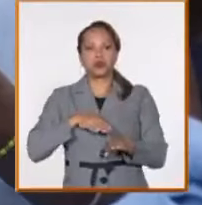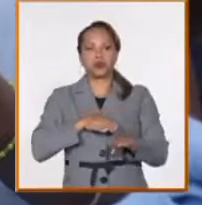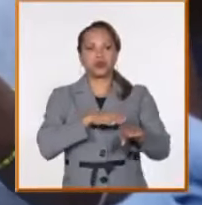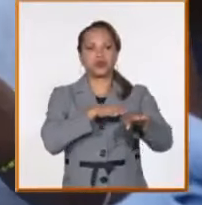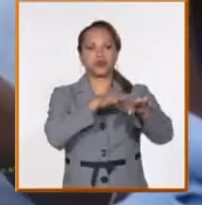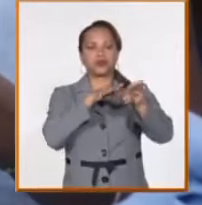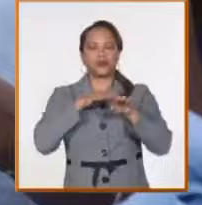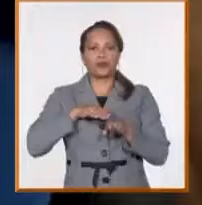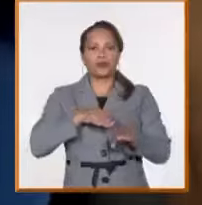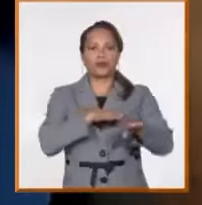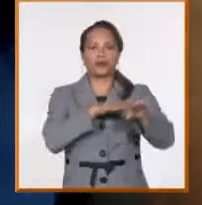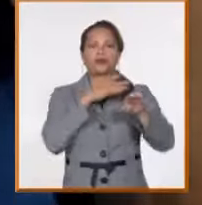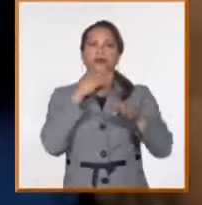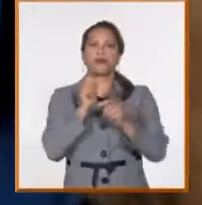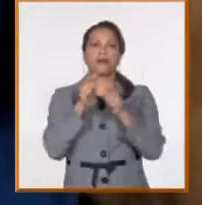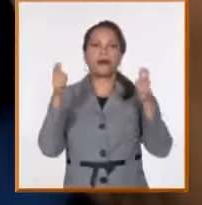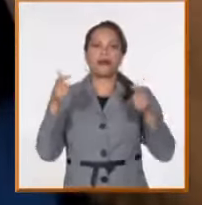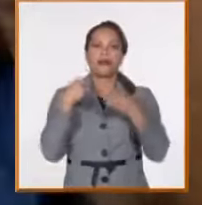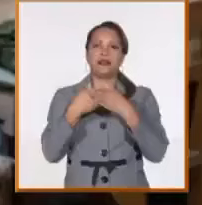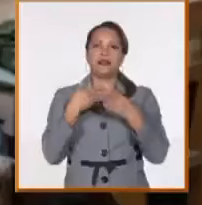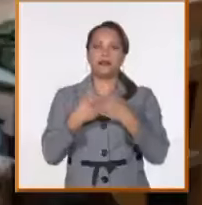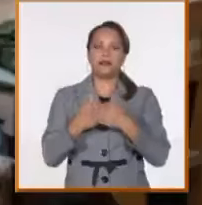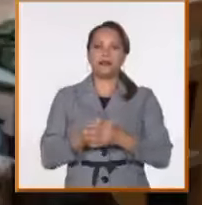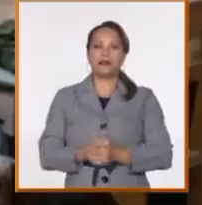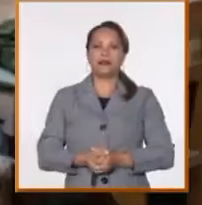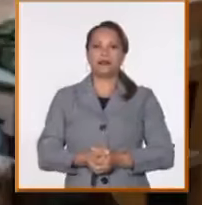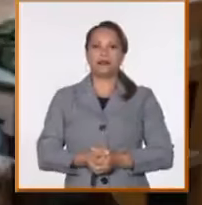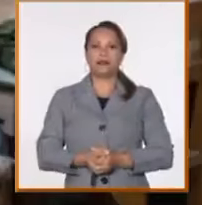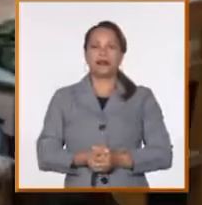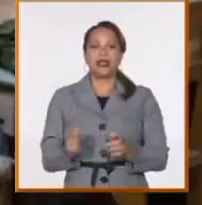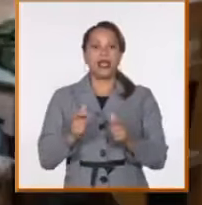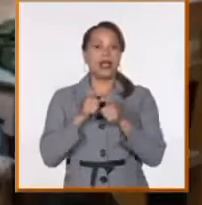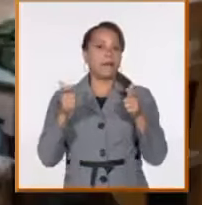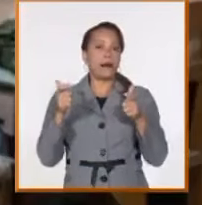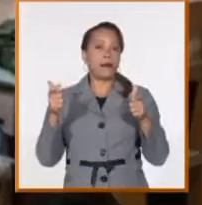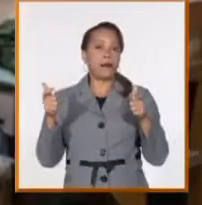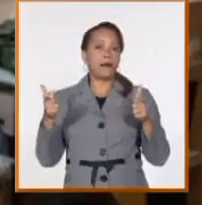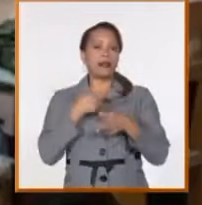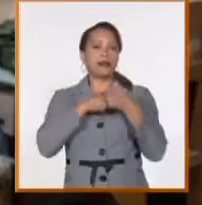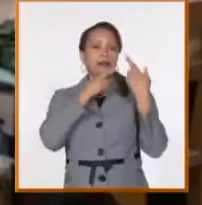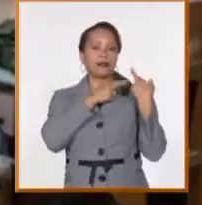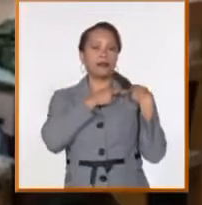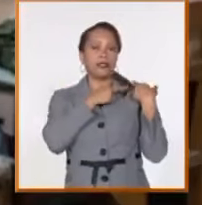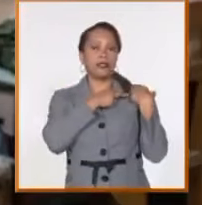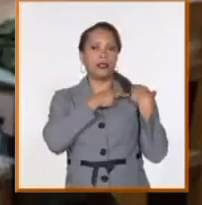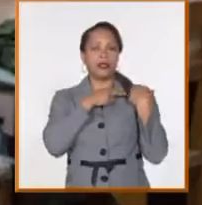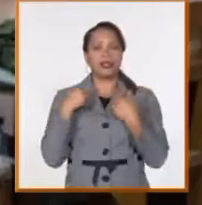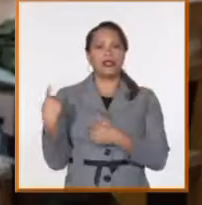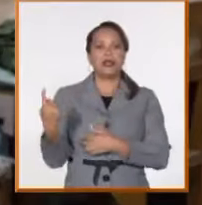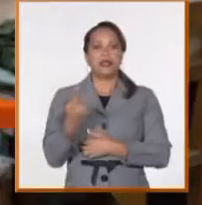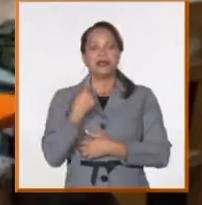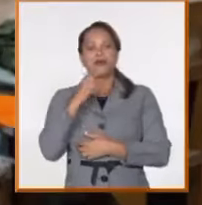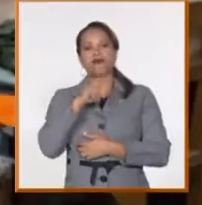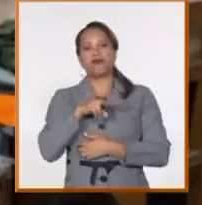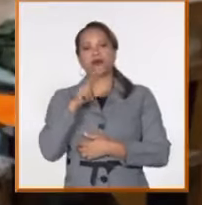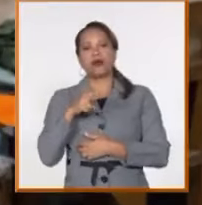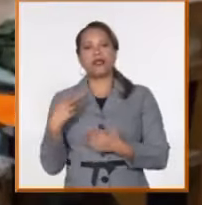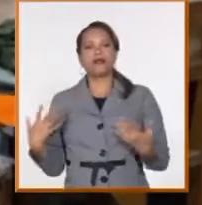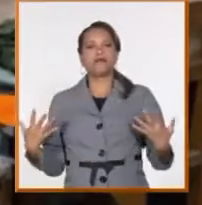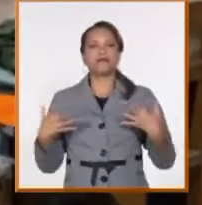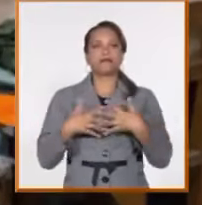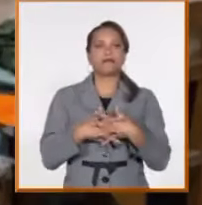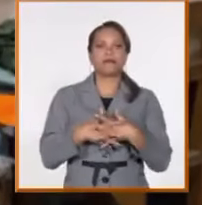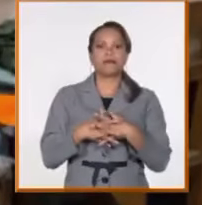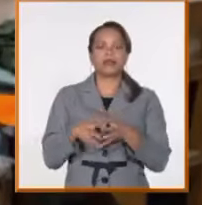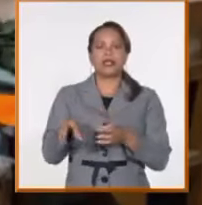mayor producción de la empresa en la mayor responsabilidad de eh Buscar la integridad dentro de